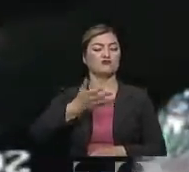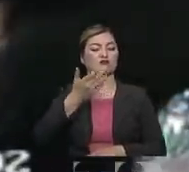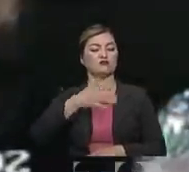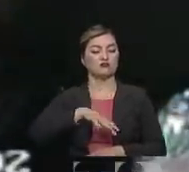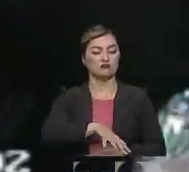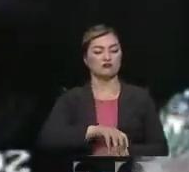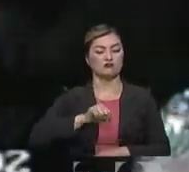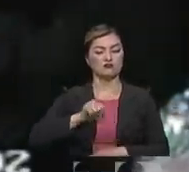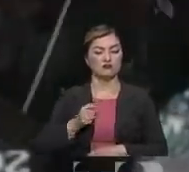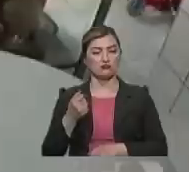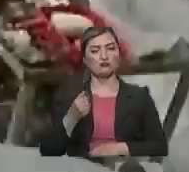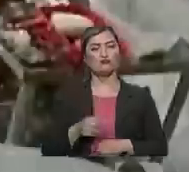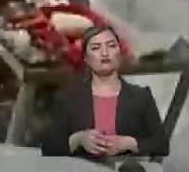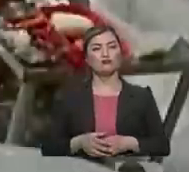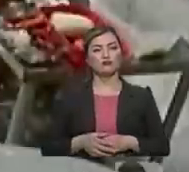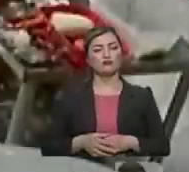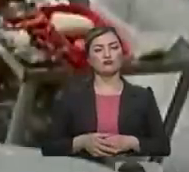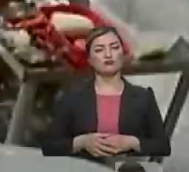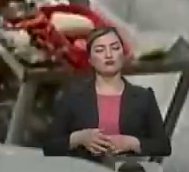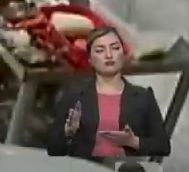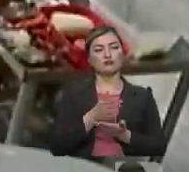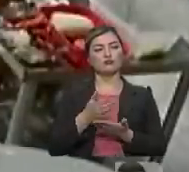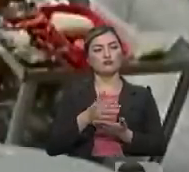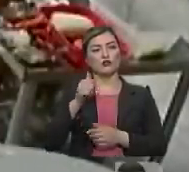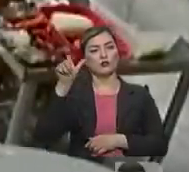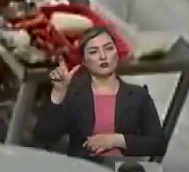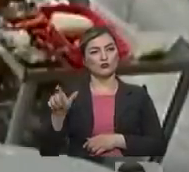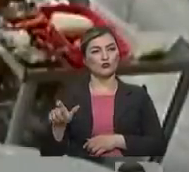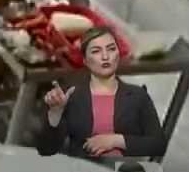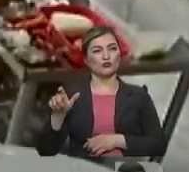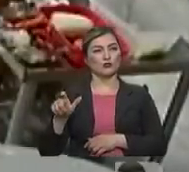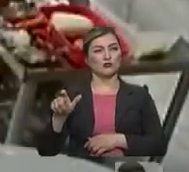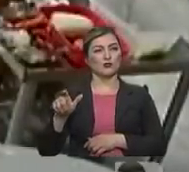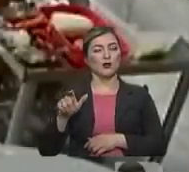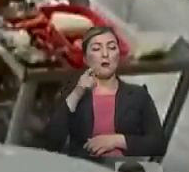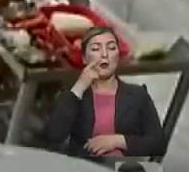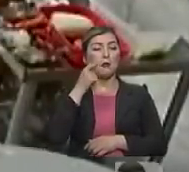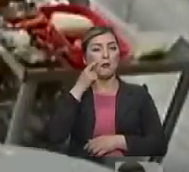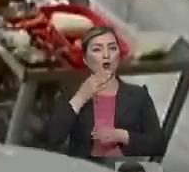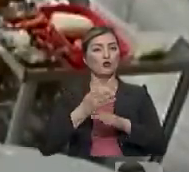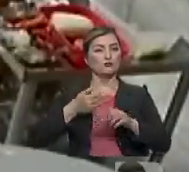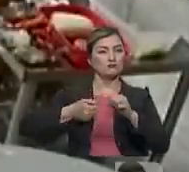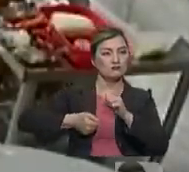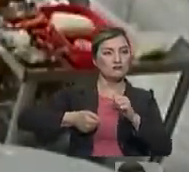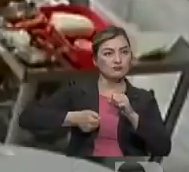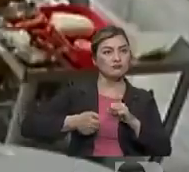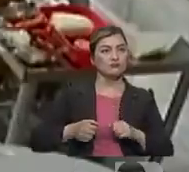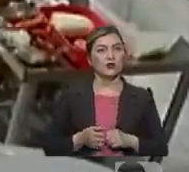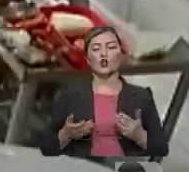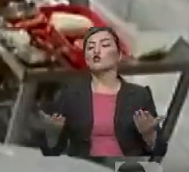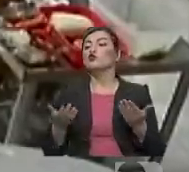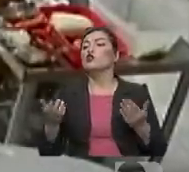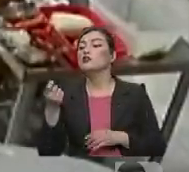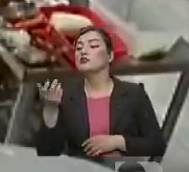toma el dinero de la caja. Mientras tanto, en la cocina, otro de los involucrados amenaza al padre con un cuchillo, por lo que él revela dónde hay más